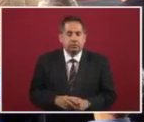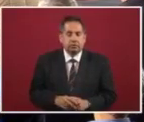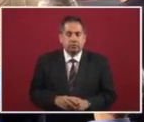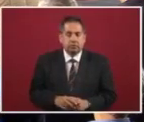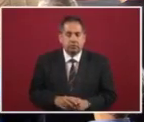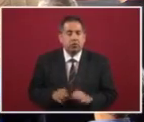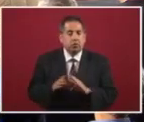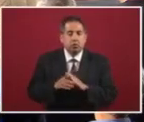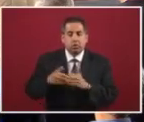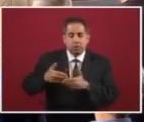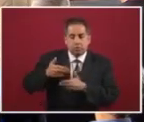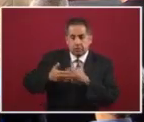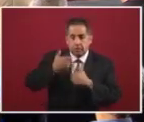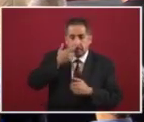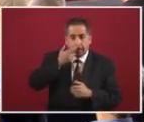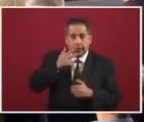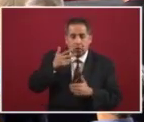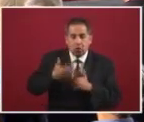ha mejorado